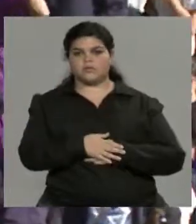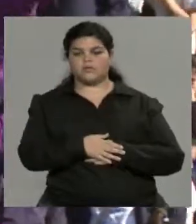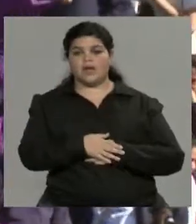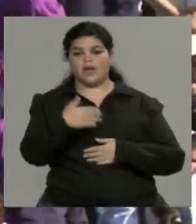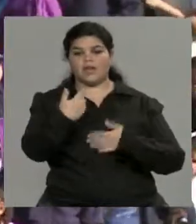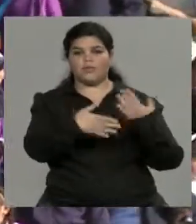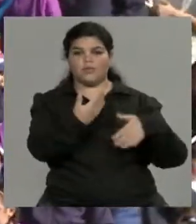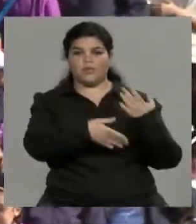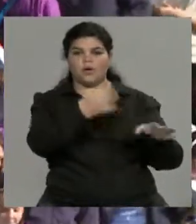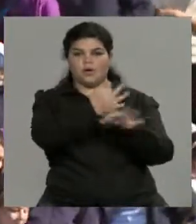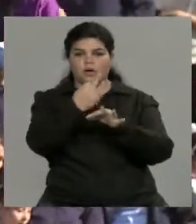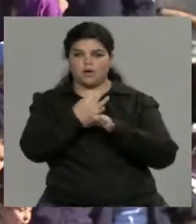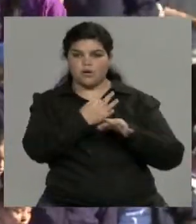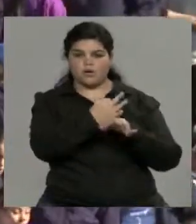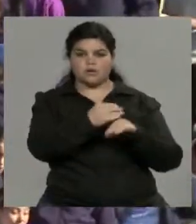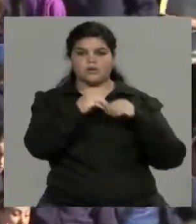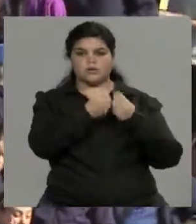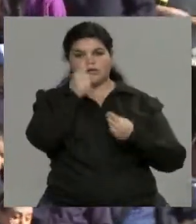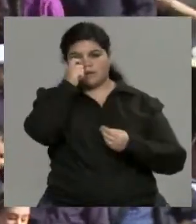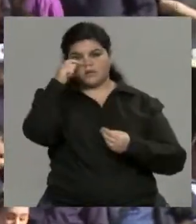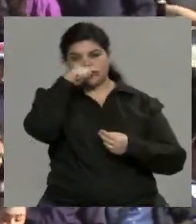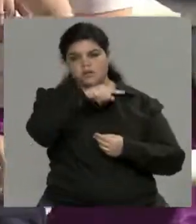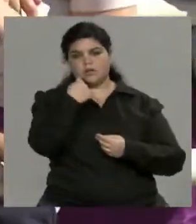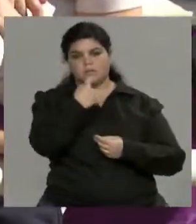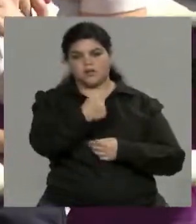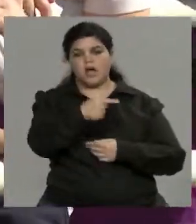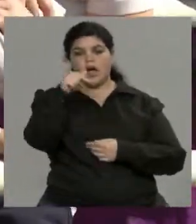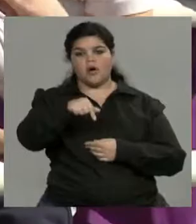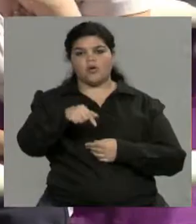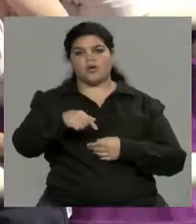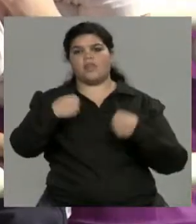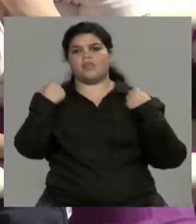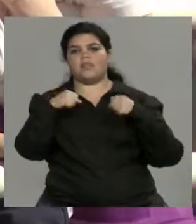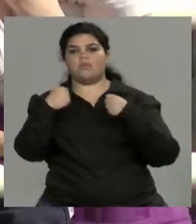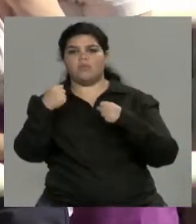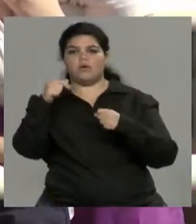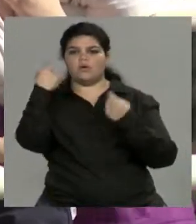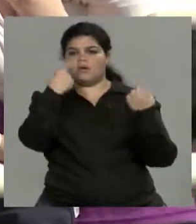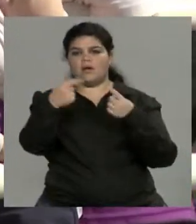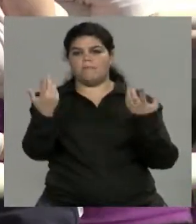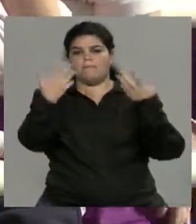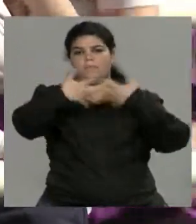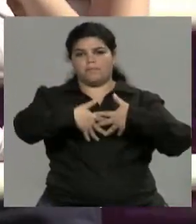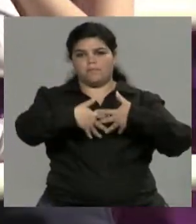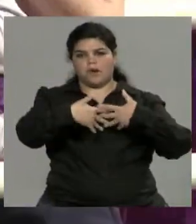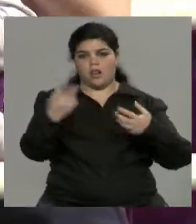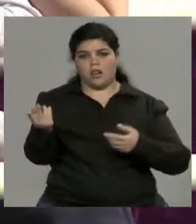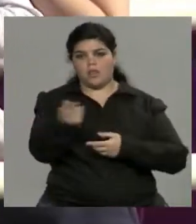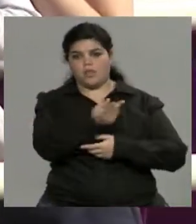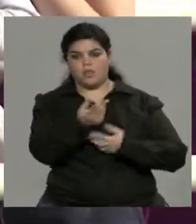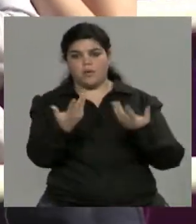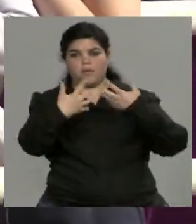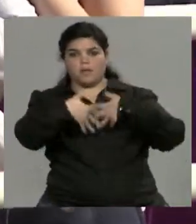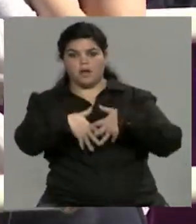escolares logramos tener 27.000 chicos y ahora con el deporte comunitario mezclado con el escolar vamos a lograr